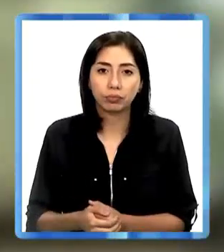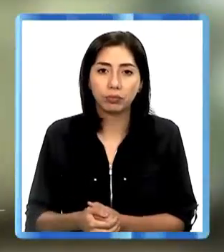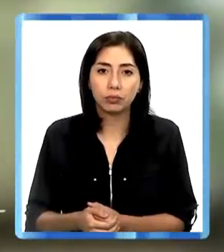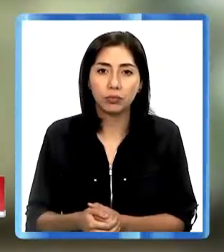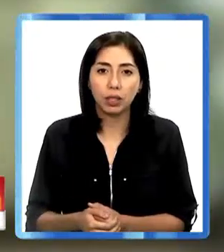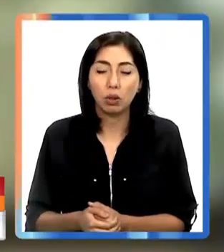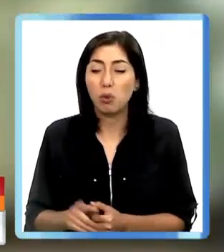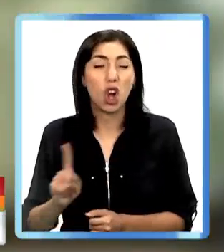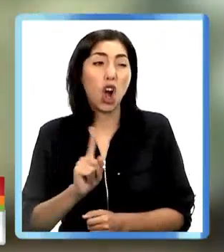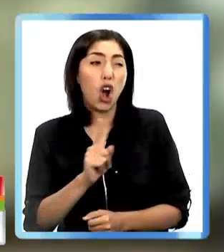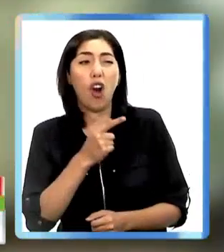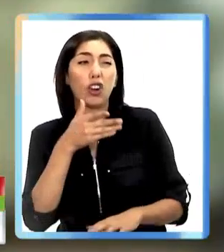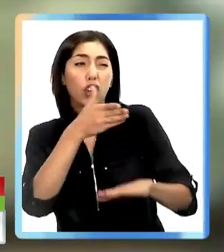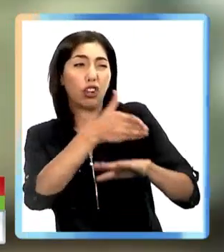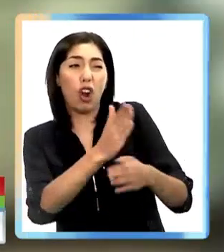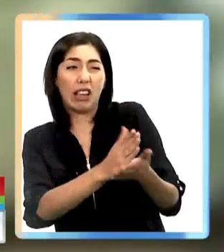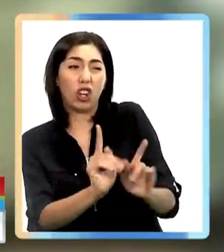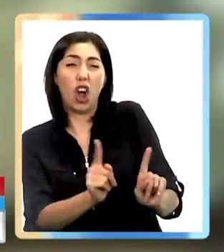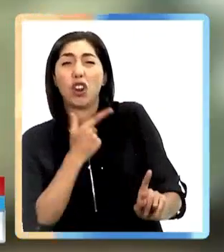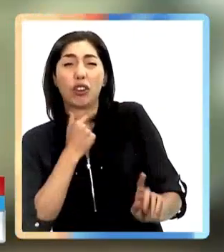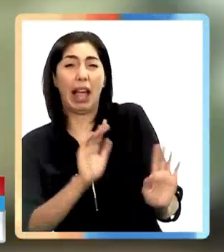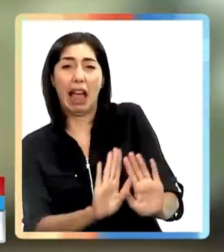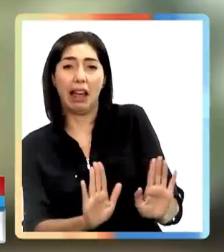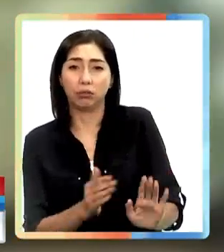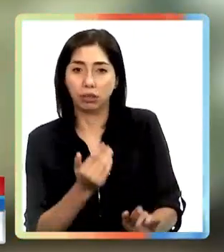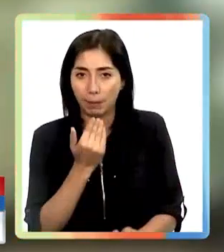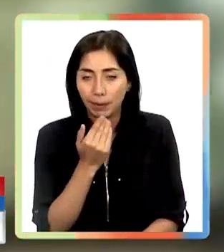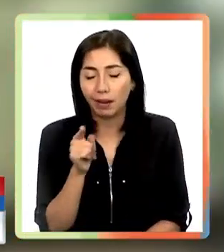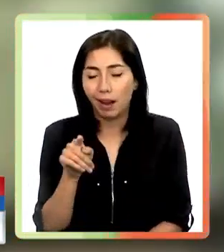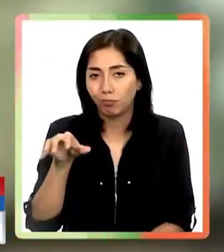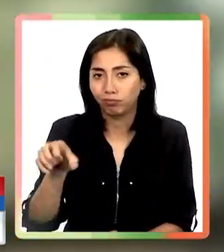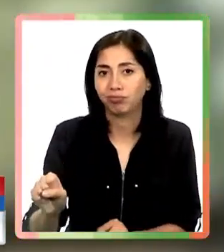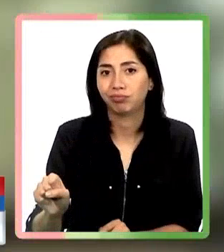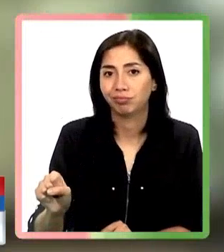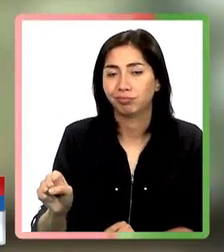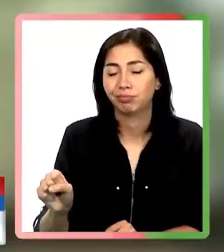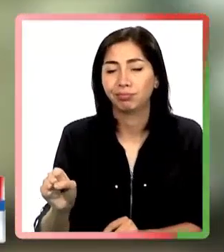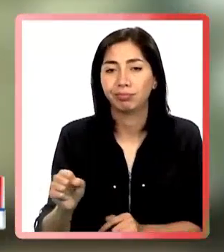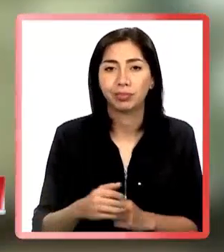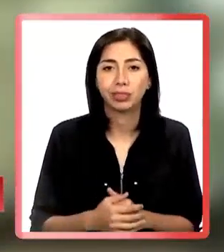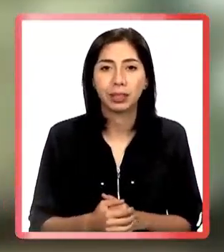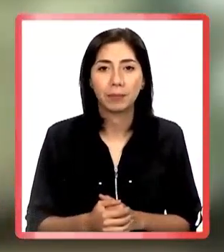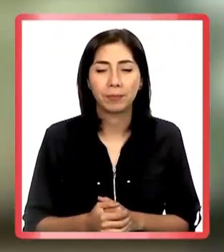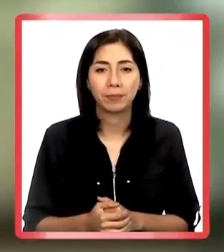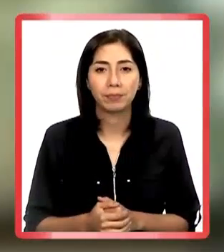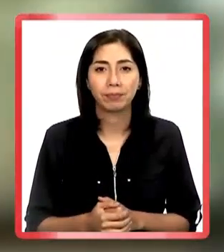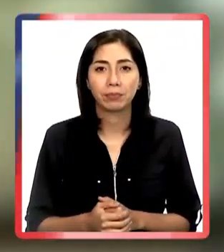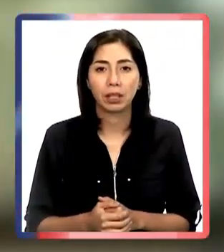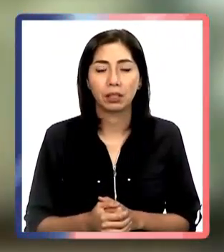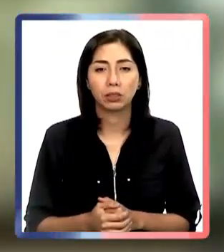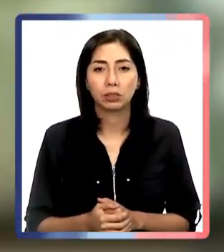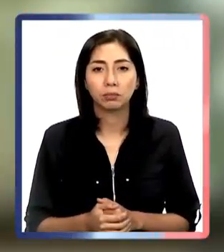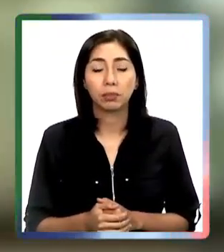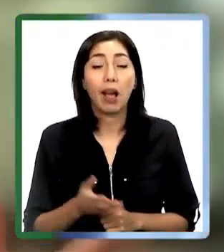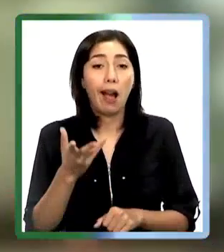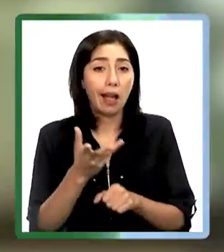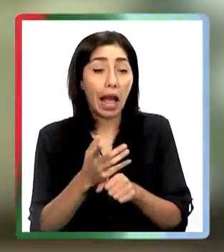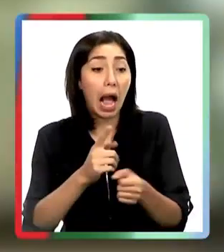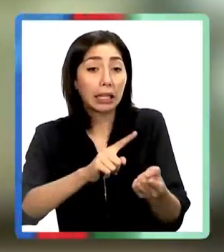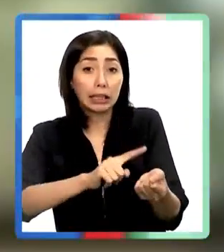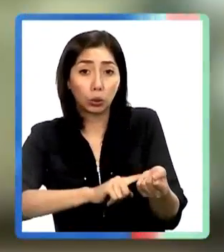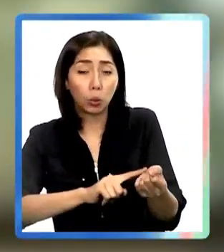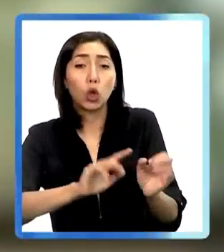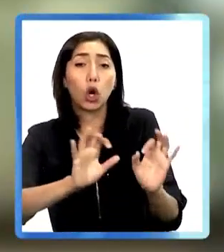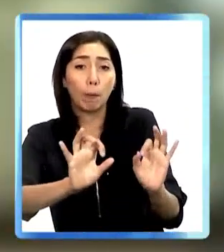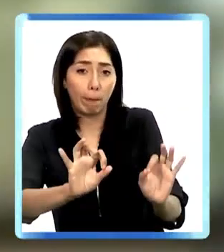simplemente y llanamente el rechazo del colegio. No, que no quiero ir, que no quiero ir, que no quiero ir. Entonces, si estas actitudes que pudieran ser normales